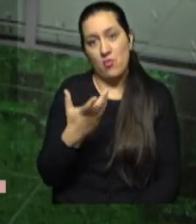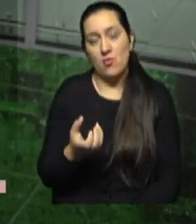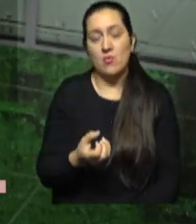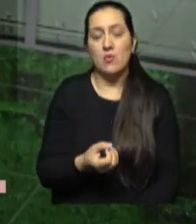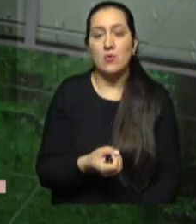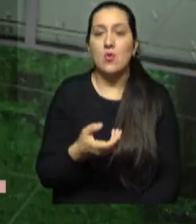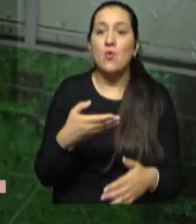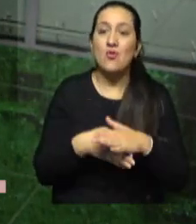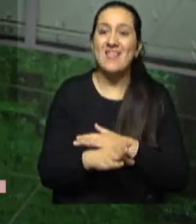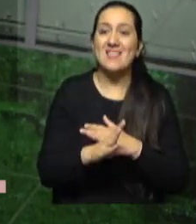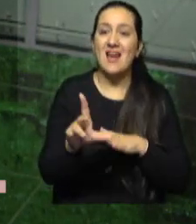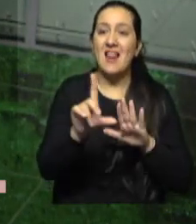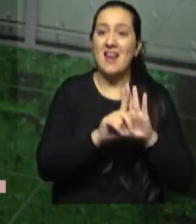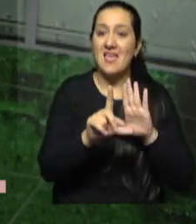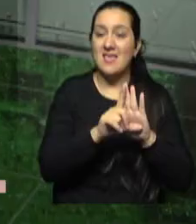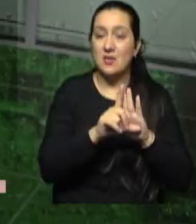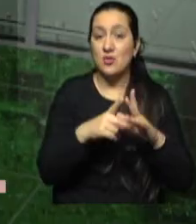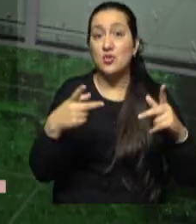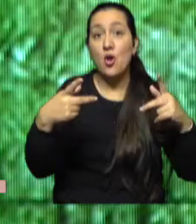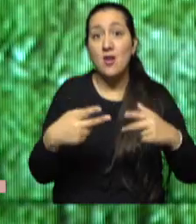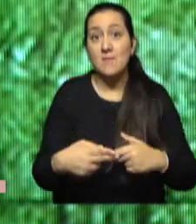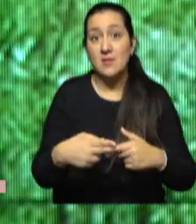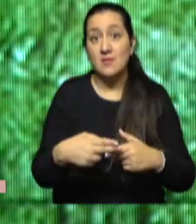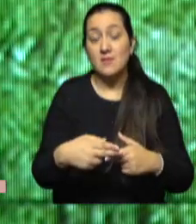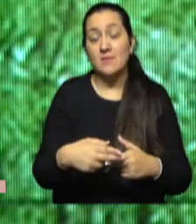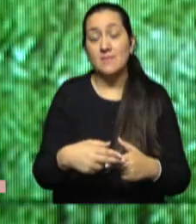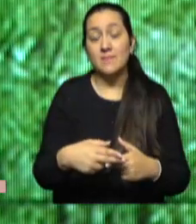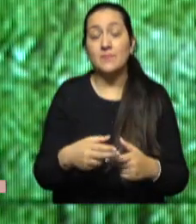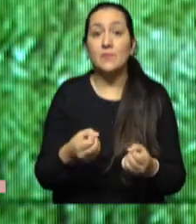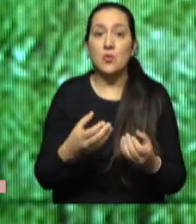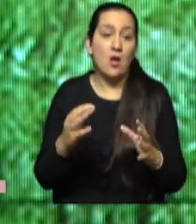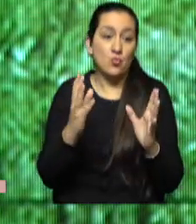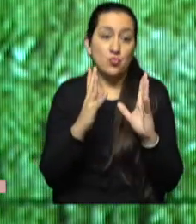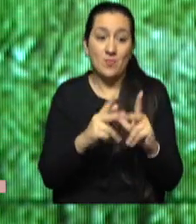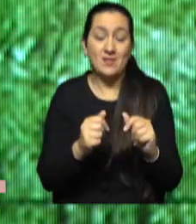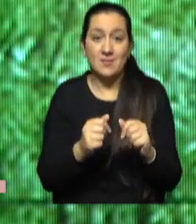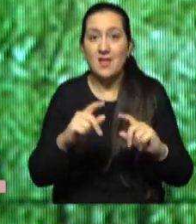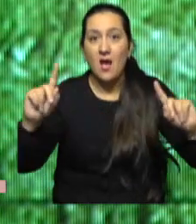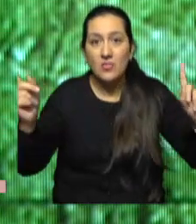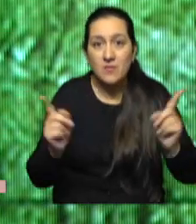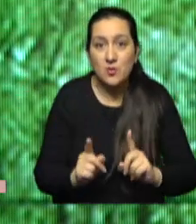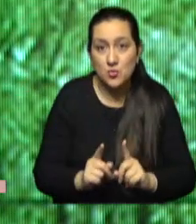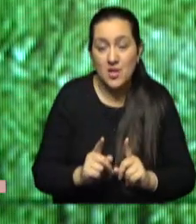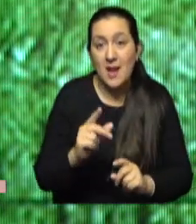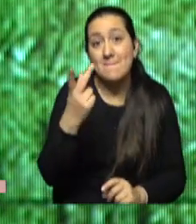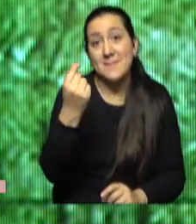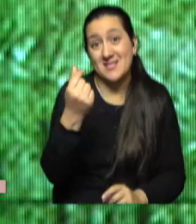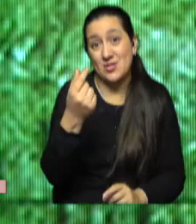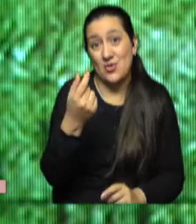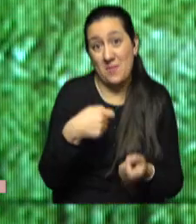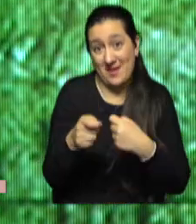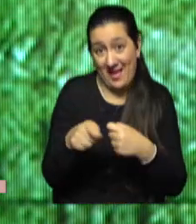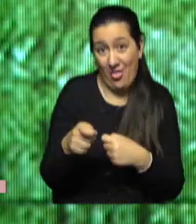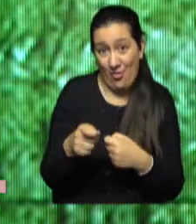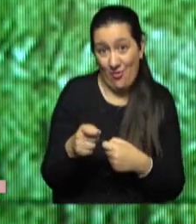cuando entra en la ley por esa restricción de la propiedad privada automáticamente tiene una disminución en el precio de mercado Por lo tanto